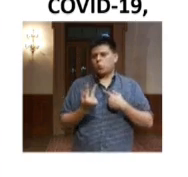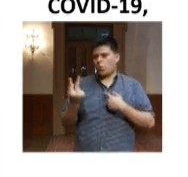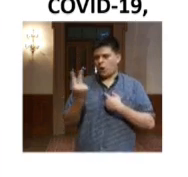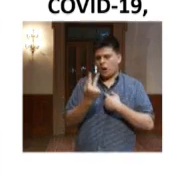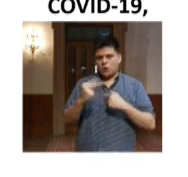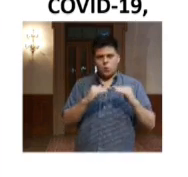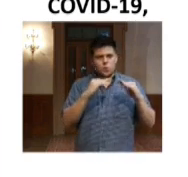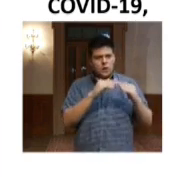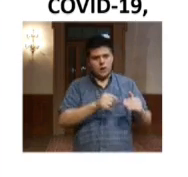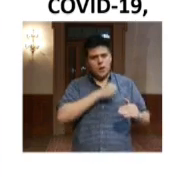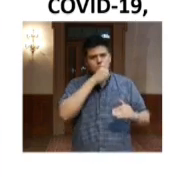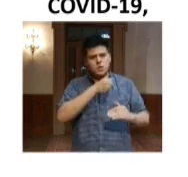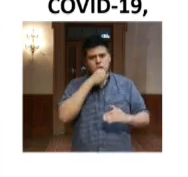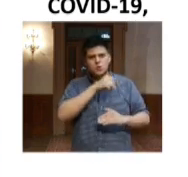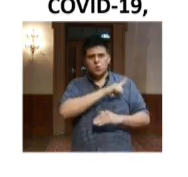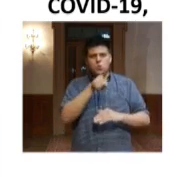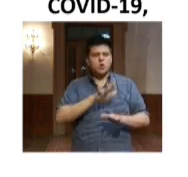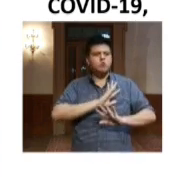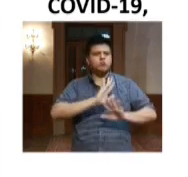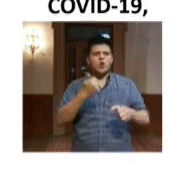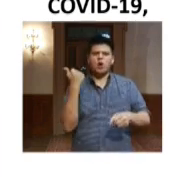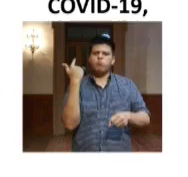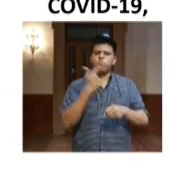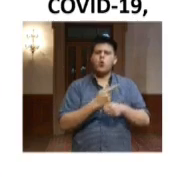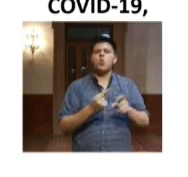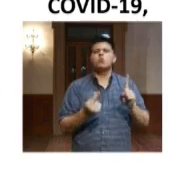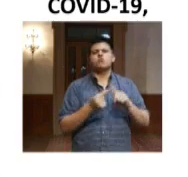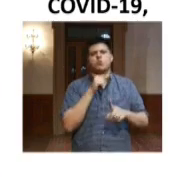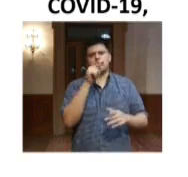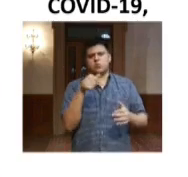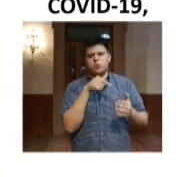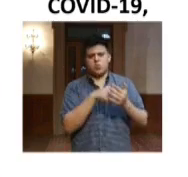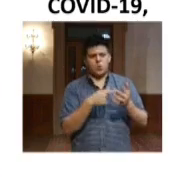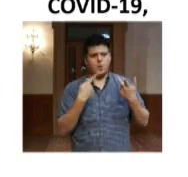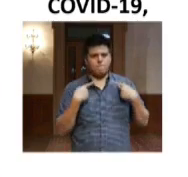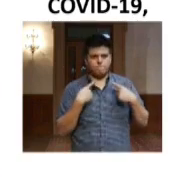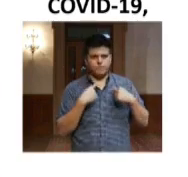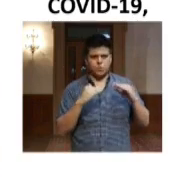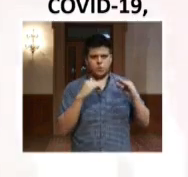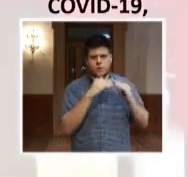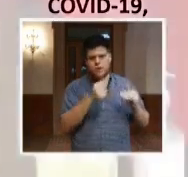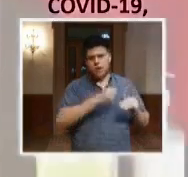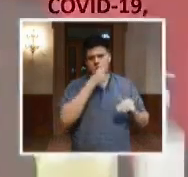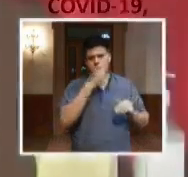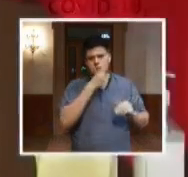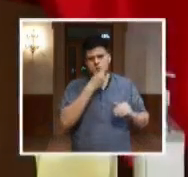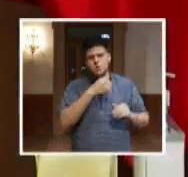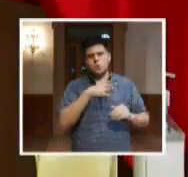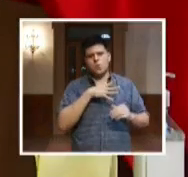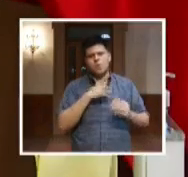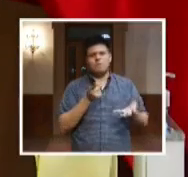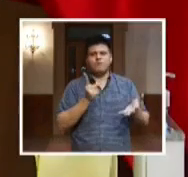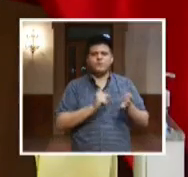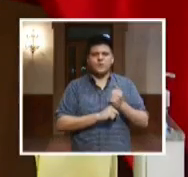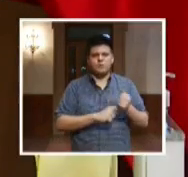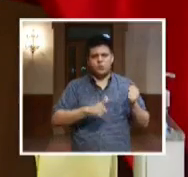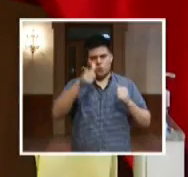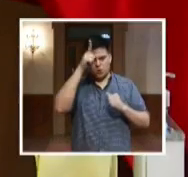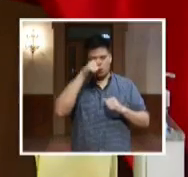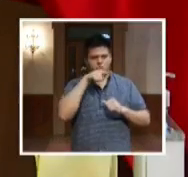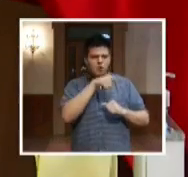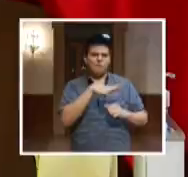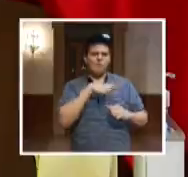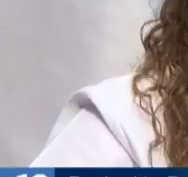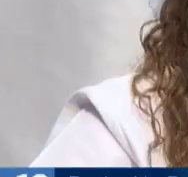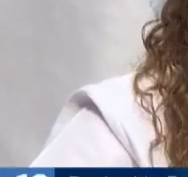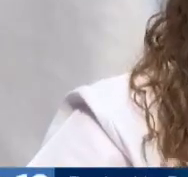que los dos están localizados en Guadalupe. Entonces, como las personas residían ahí, ahí se hizo la prueba, ahí se